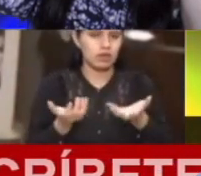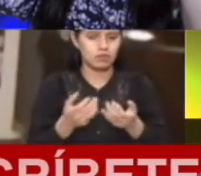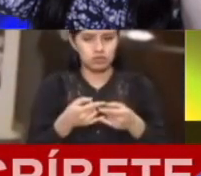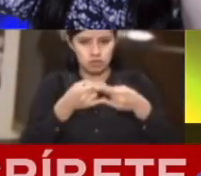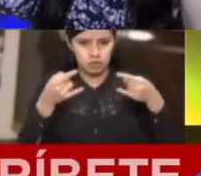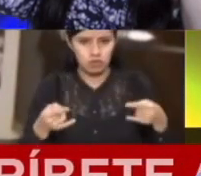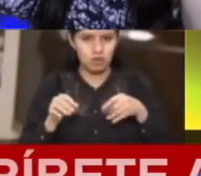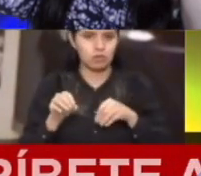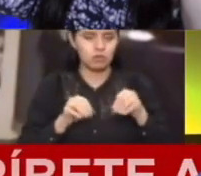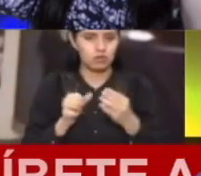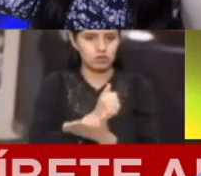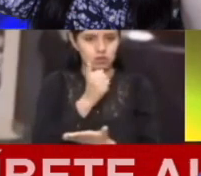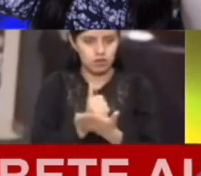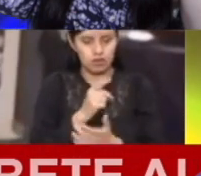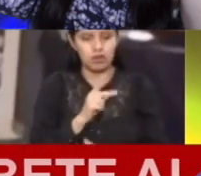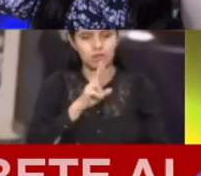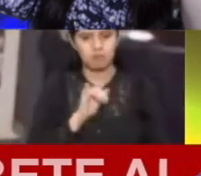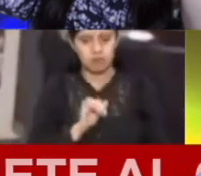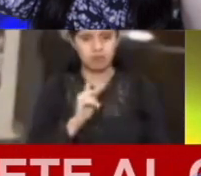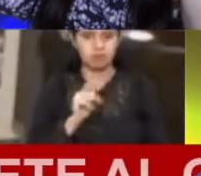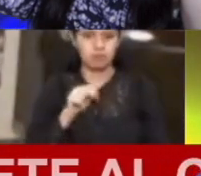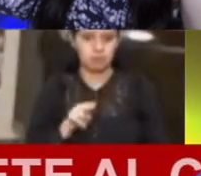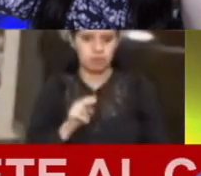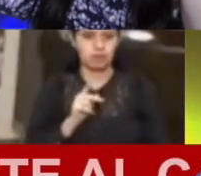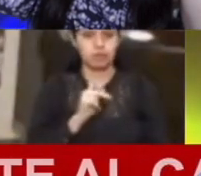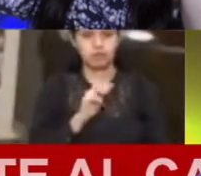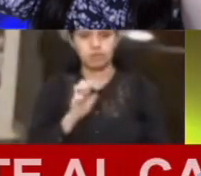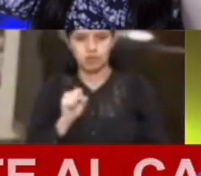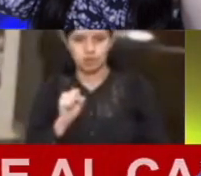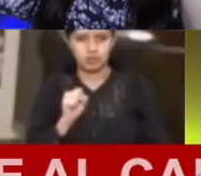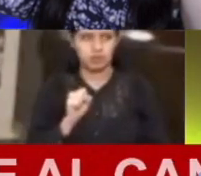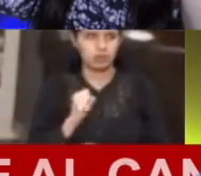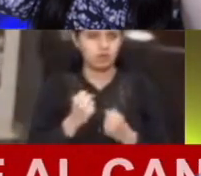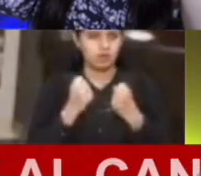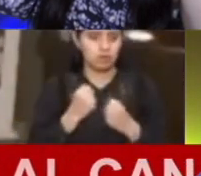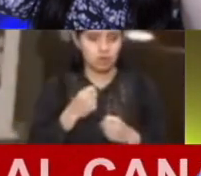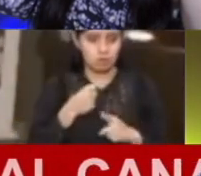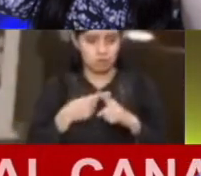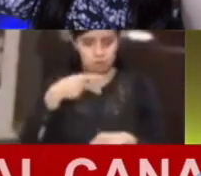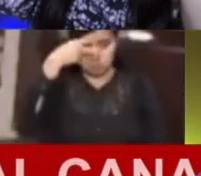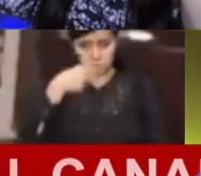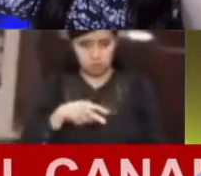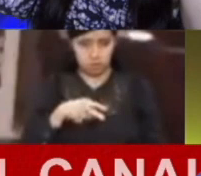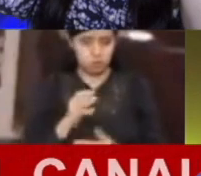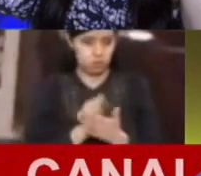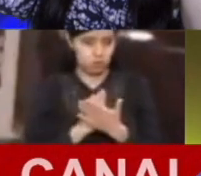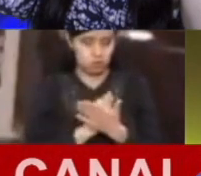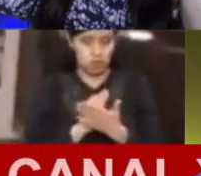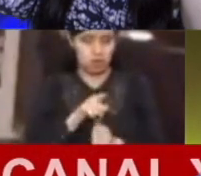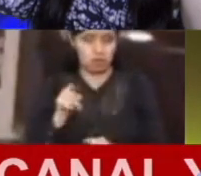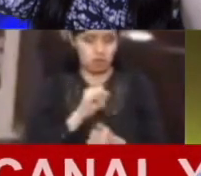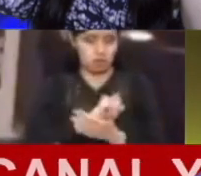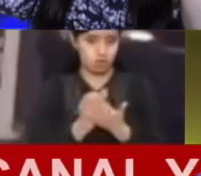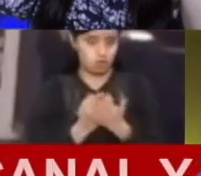del PRI-PRD, del PAN, del PES, de Fuerza por México y obviamente de Morena, no presentaron informe de precampaña, ¿eh?